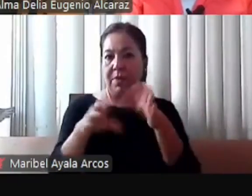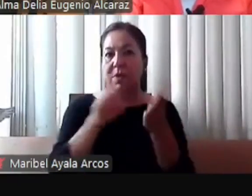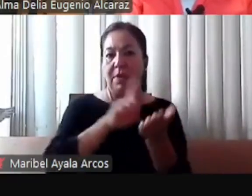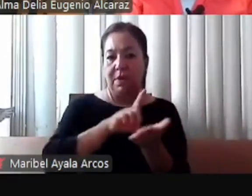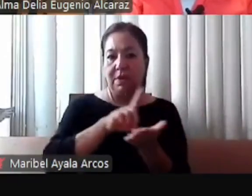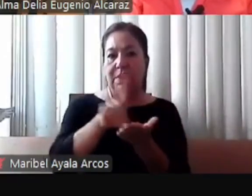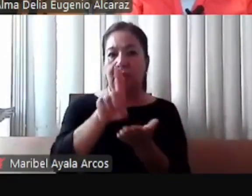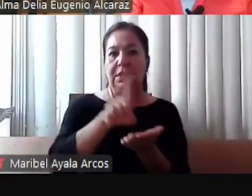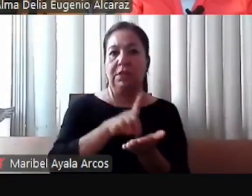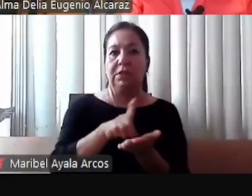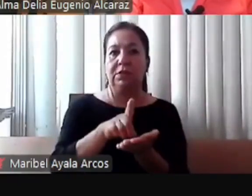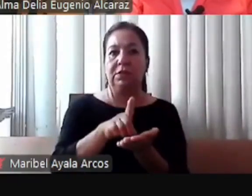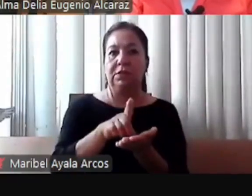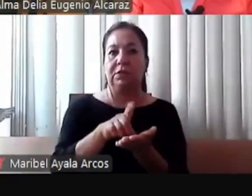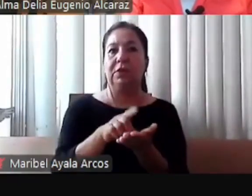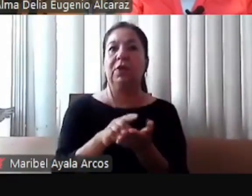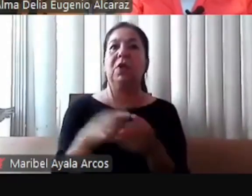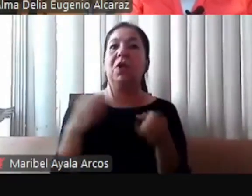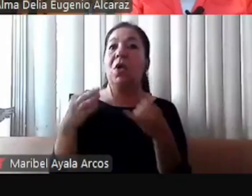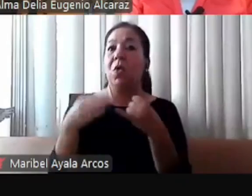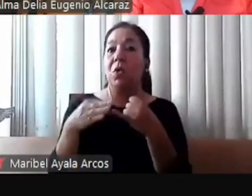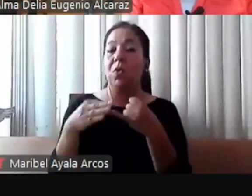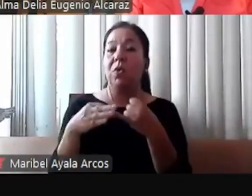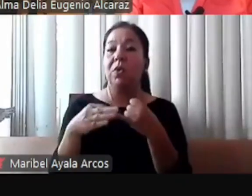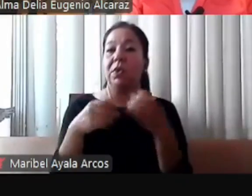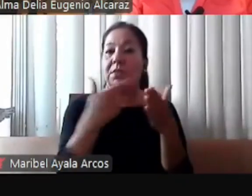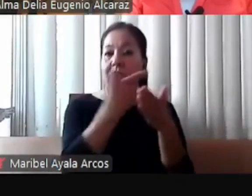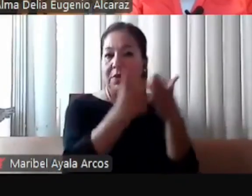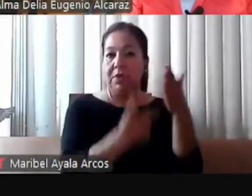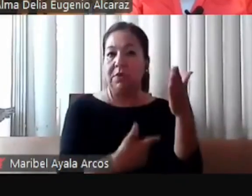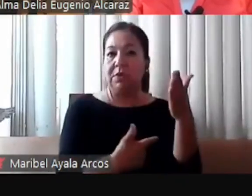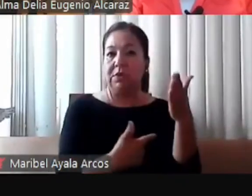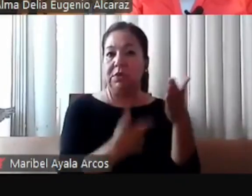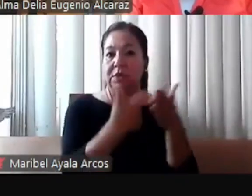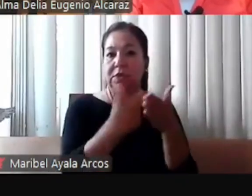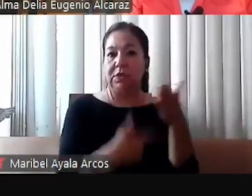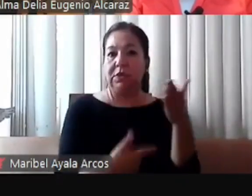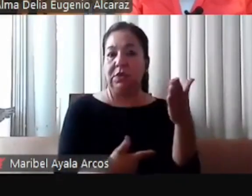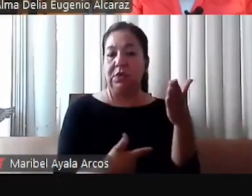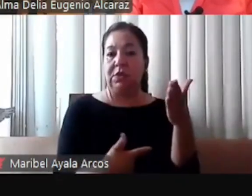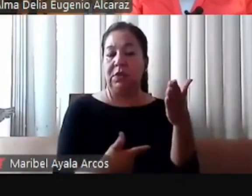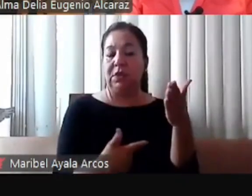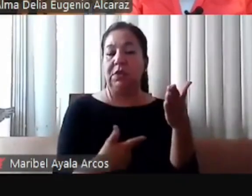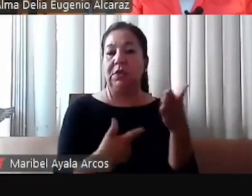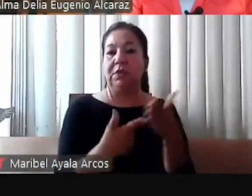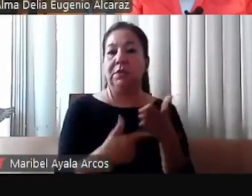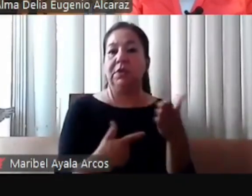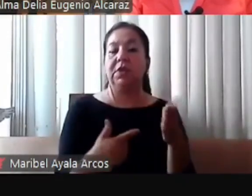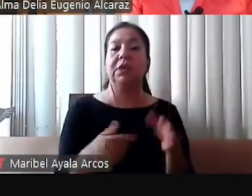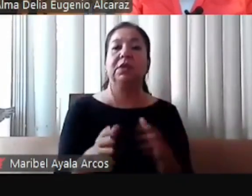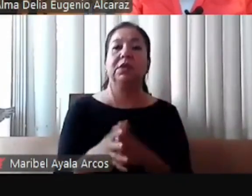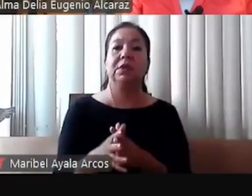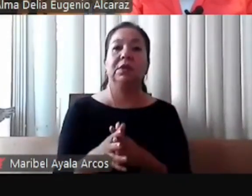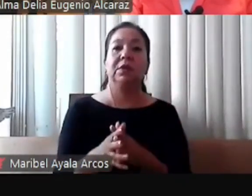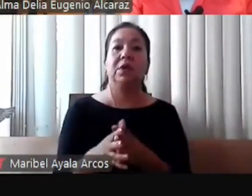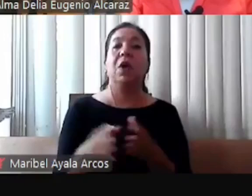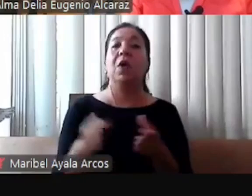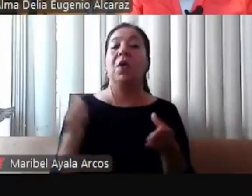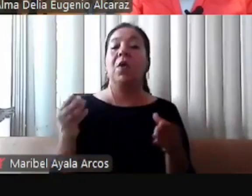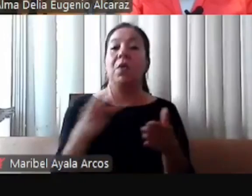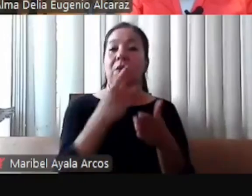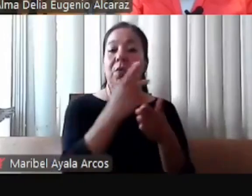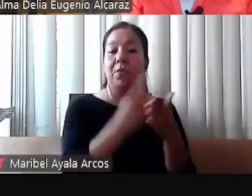corresponda. El último asunto listado para analizar y resolver corresponde a un proyecto